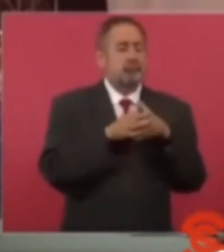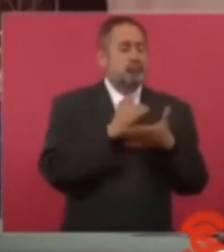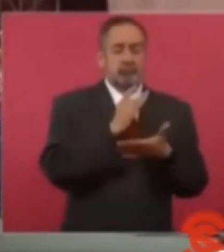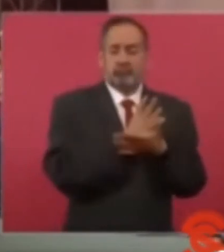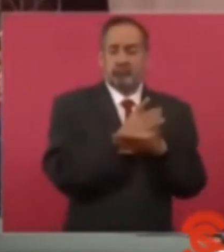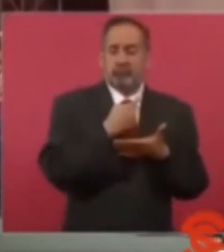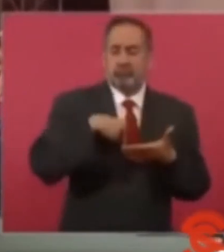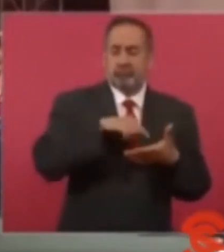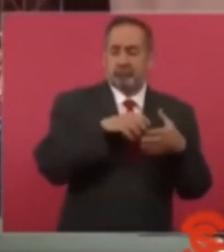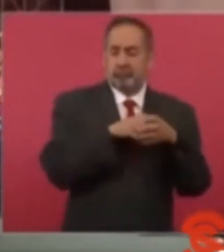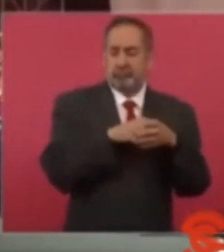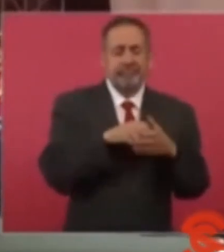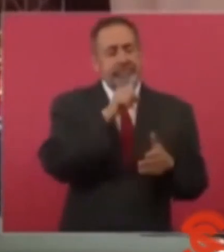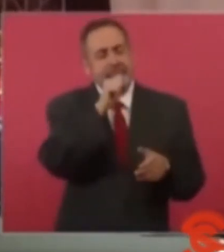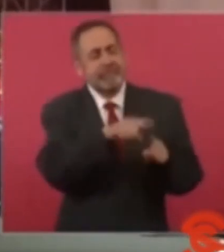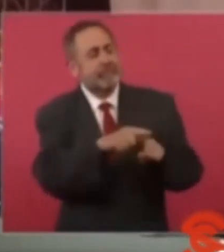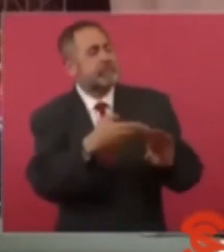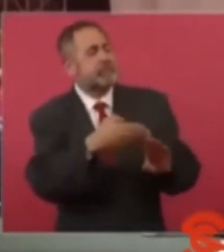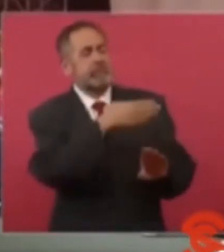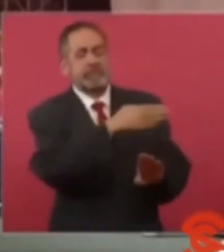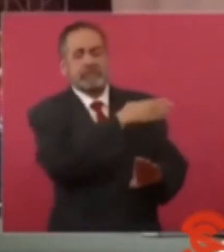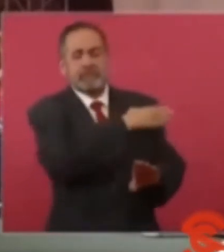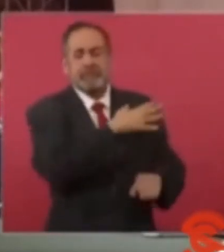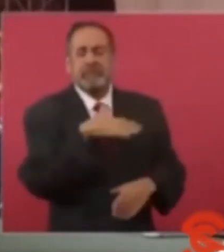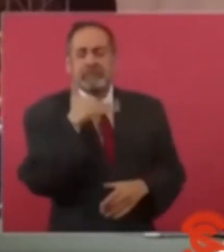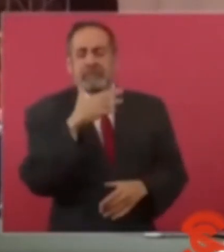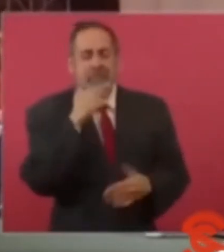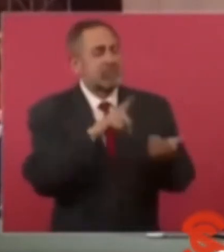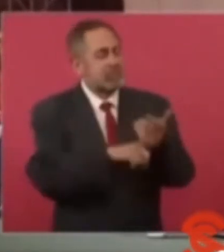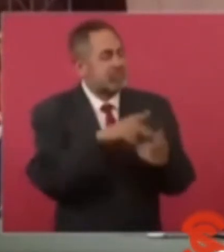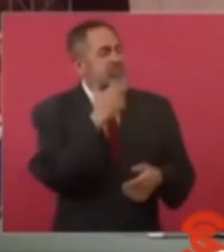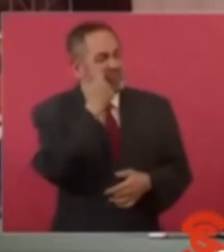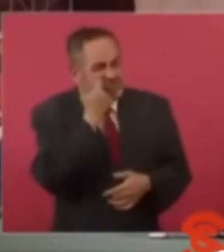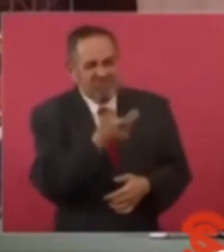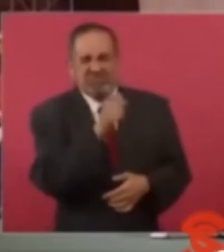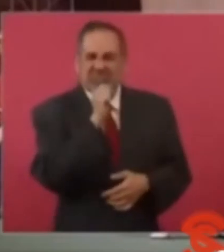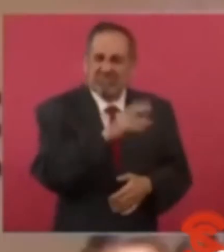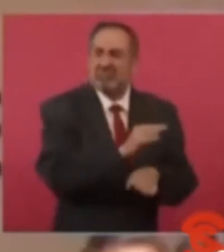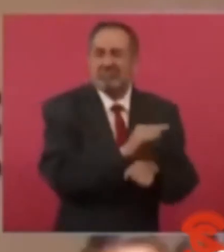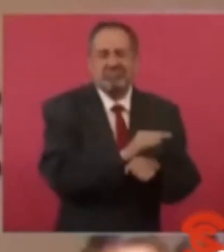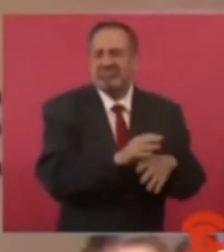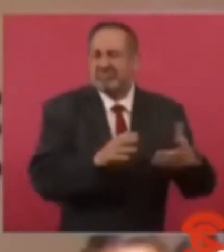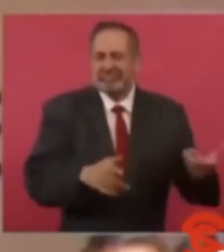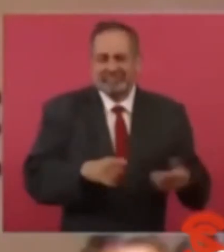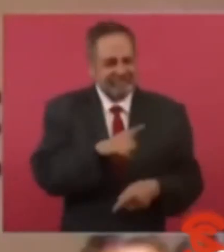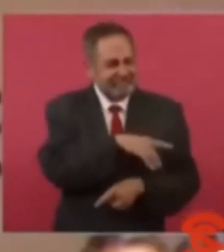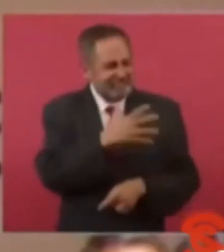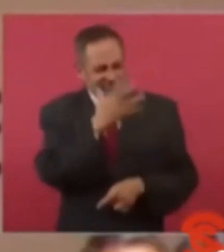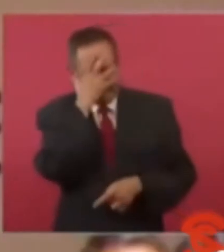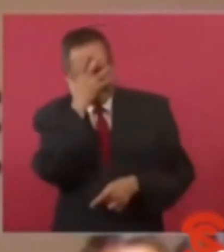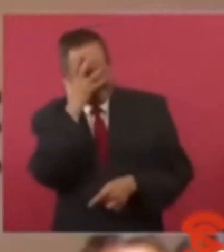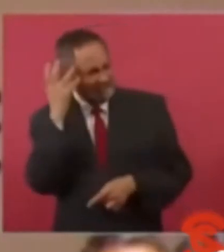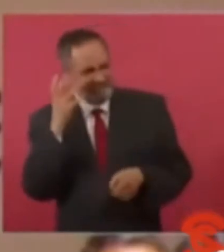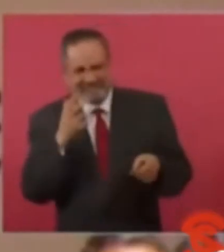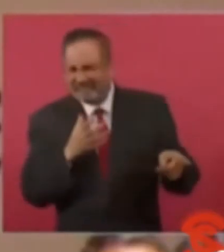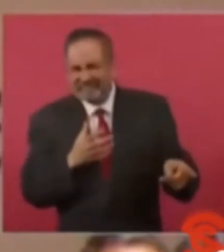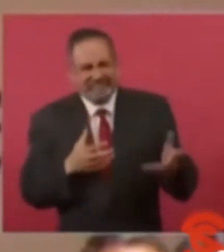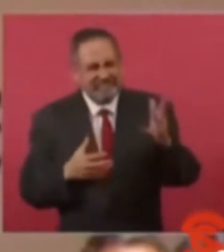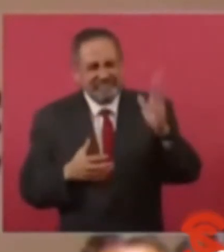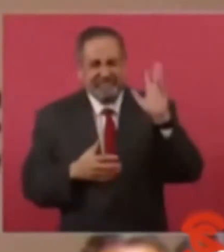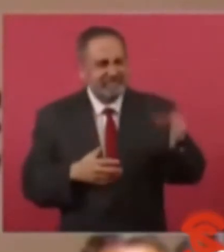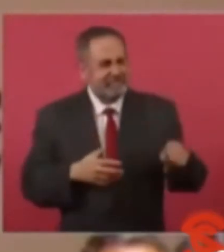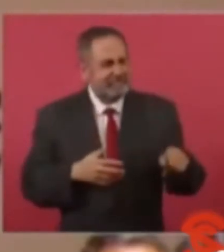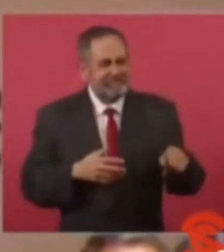Defienden el antiguo régimen de corrupción y privilegios de manera descarada y